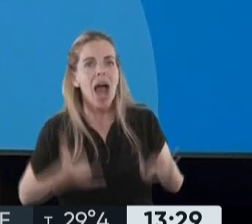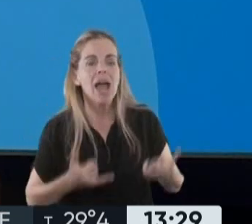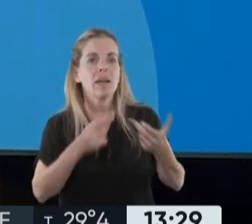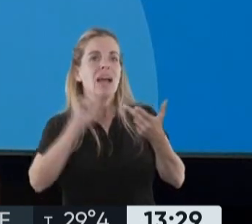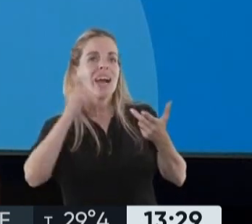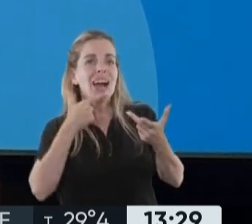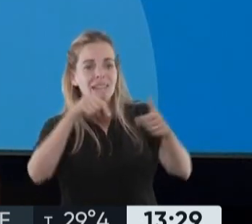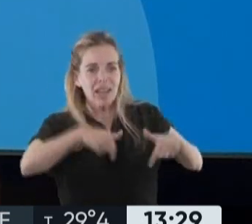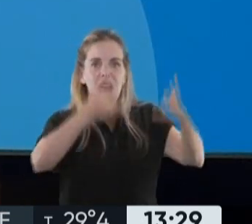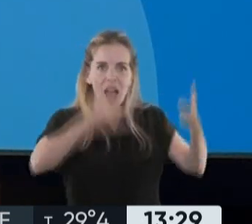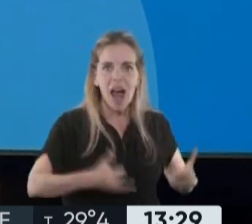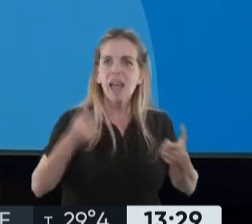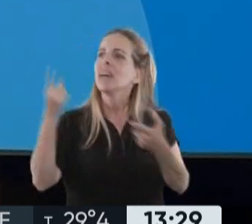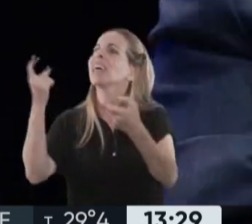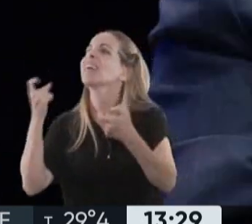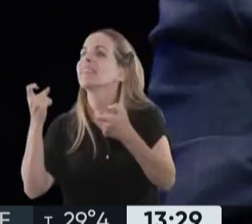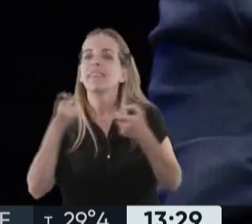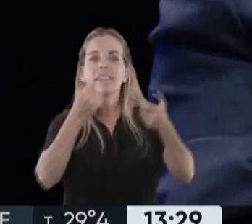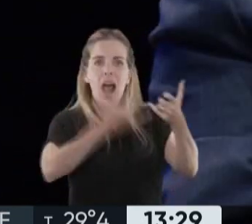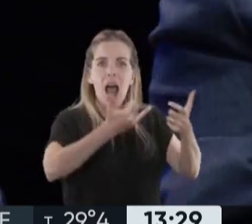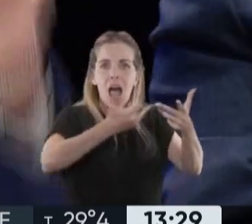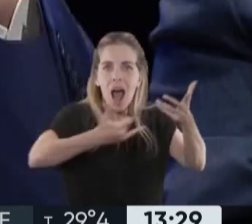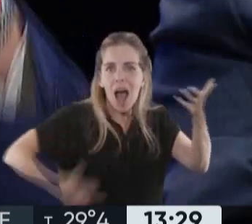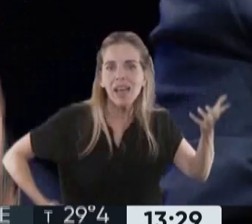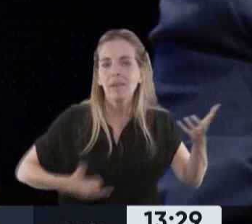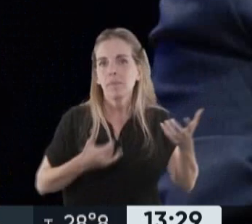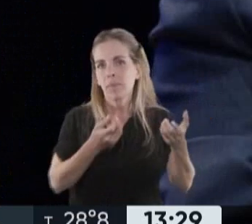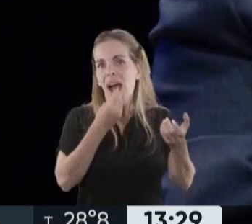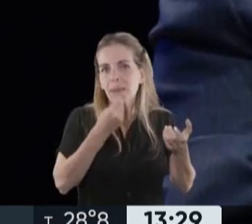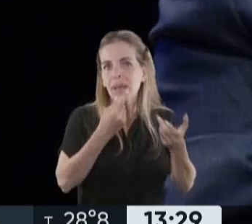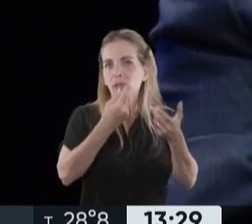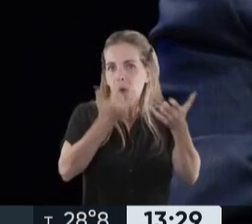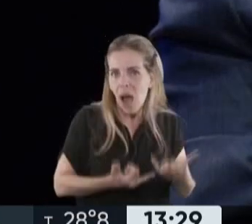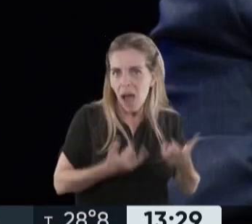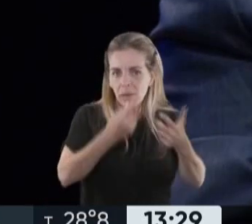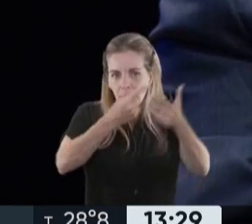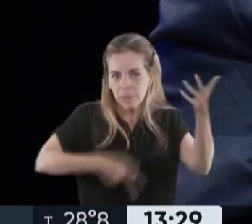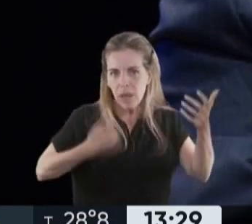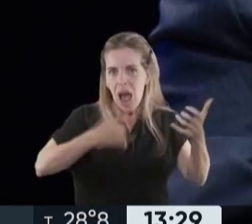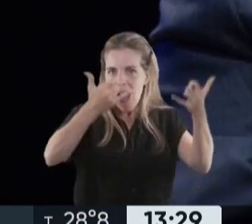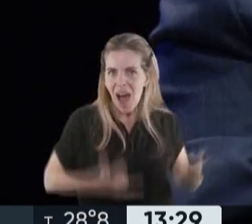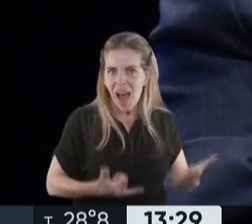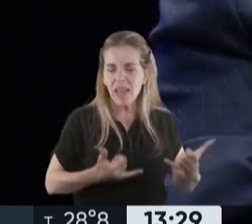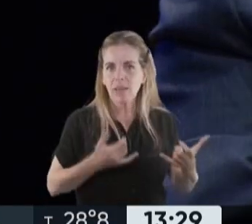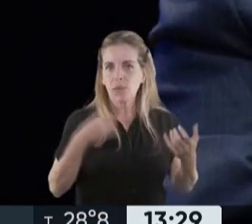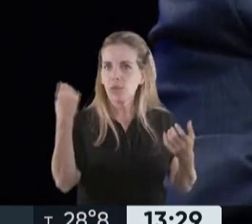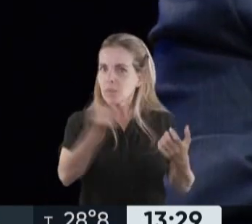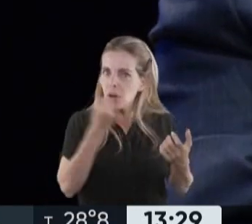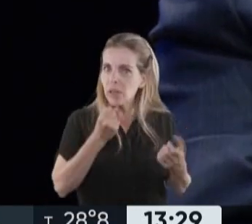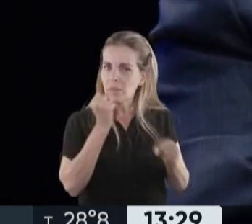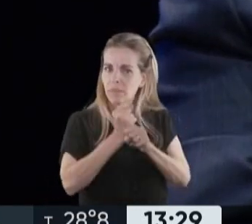tenemos. ¿Qué necesitan? Petróleo, tenemos. ¿Qué necesitan? Alimentos, tenemos. Pongámonos en orden